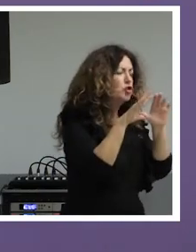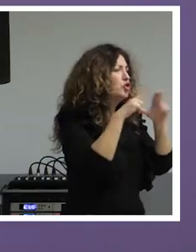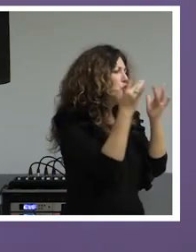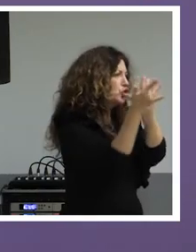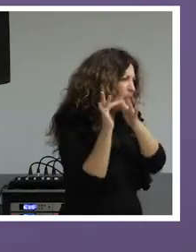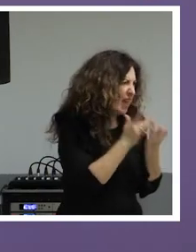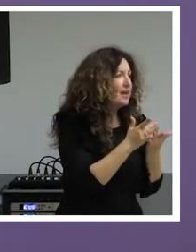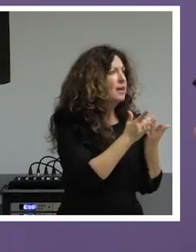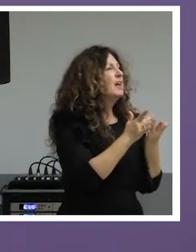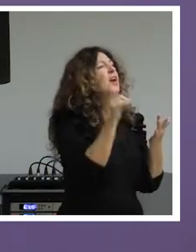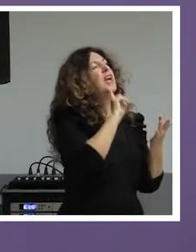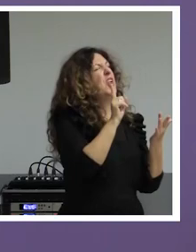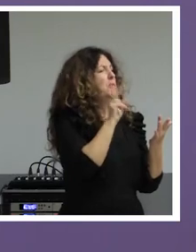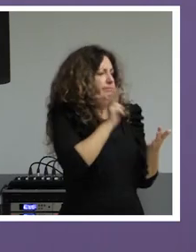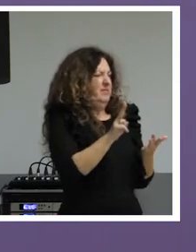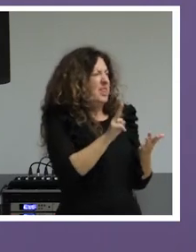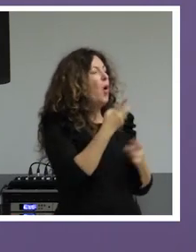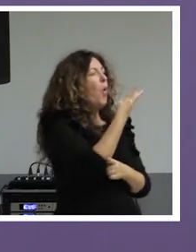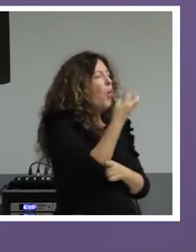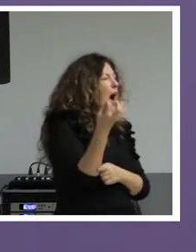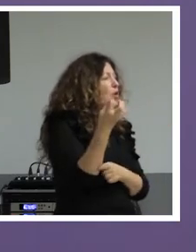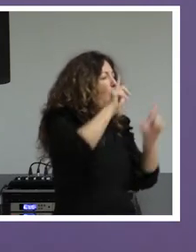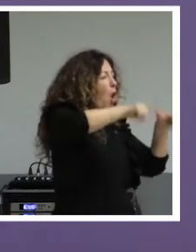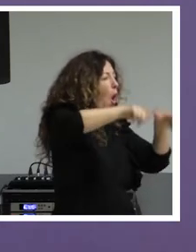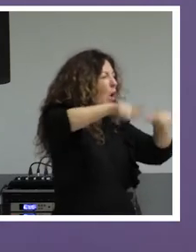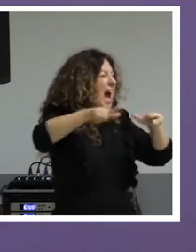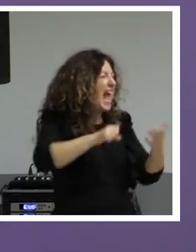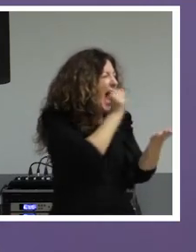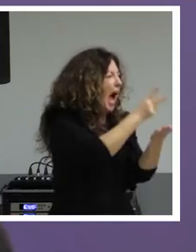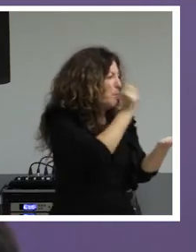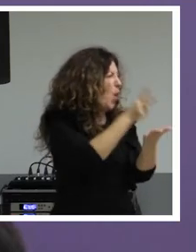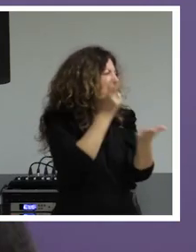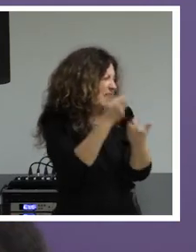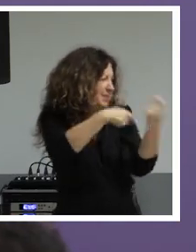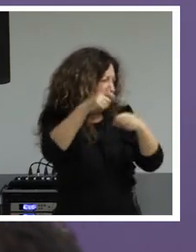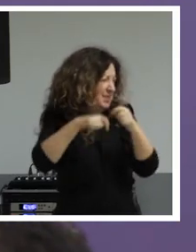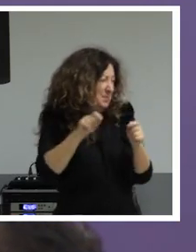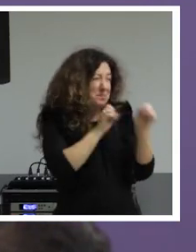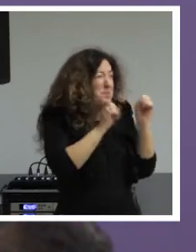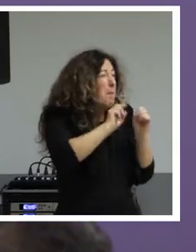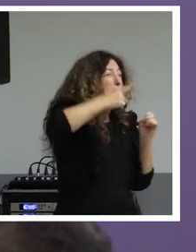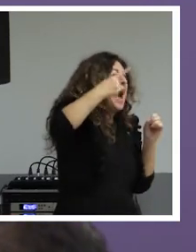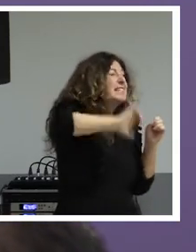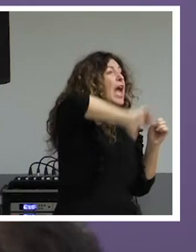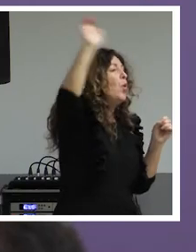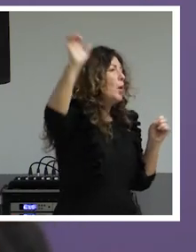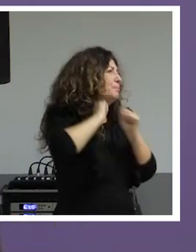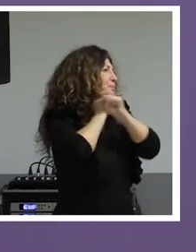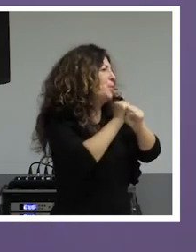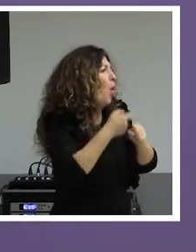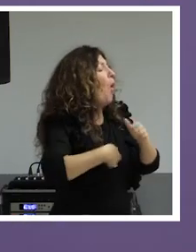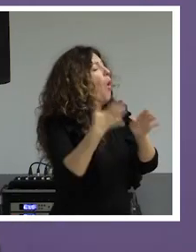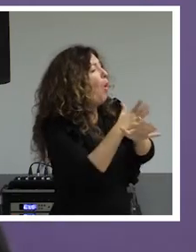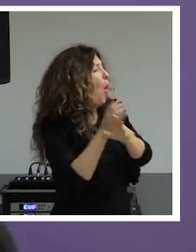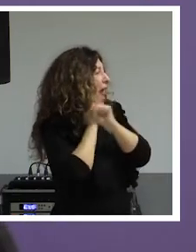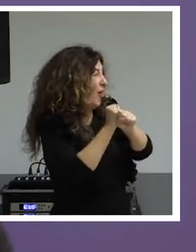si crees que puedes tener instalaciones públicas para que la gente joven pueda desarrollarse pueda socializar